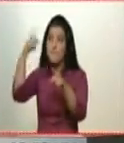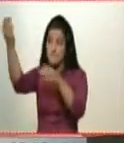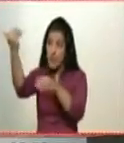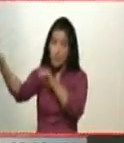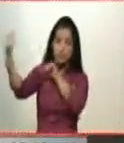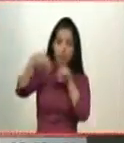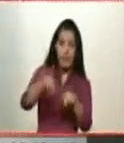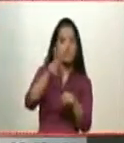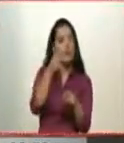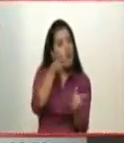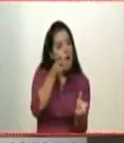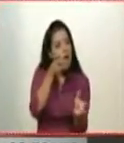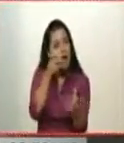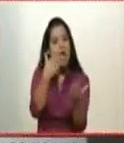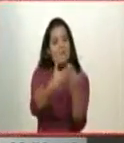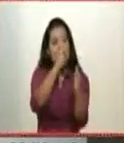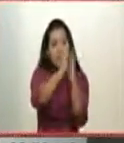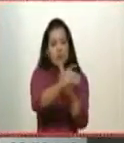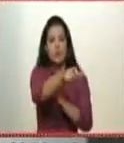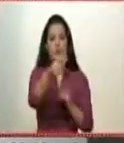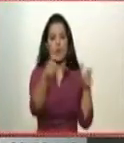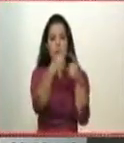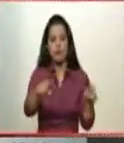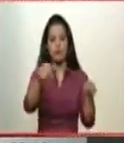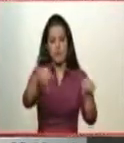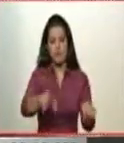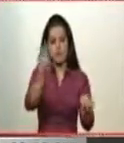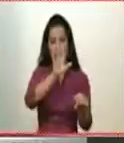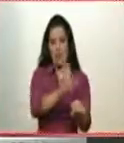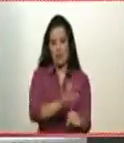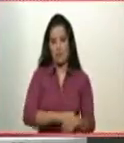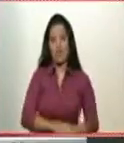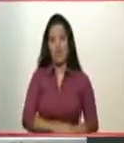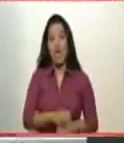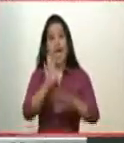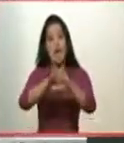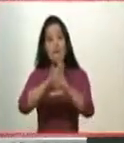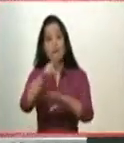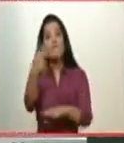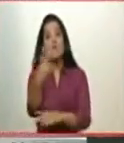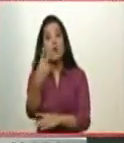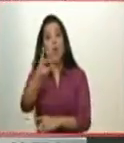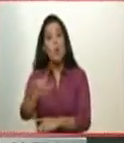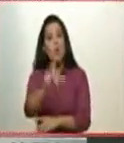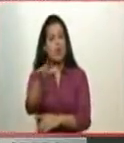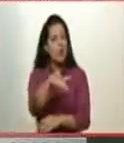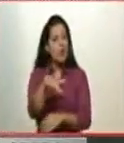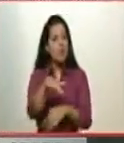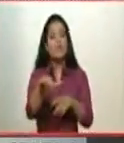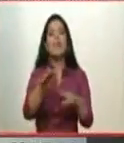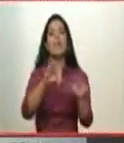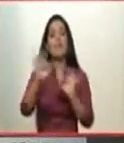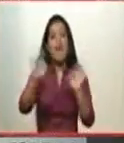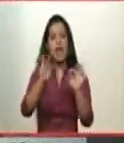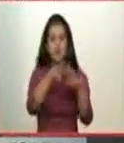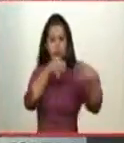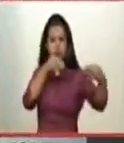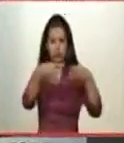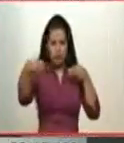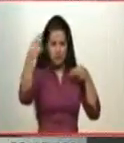en Venezuela. La invitación es para este jueves 22 de julio en la sala José Félix Rivas del Teatro Teresa Carreño, donde se